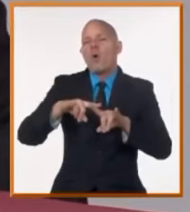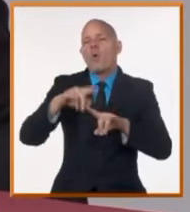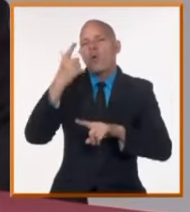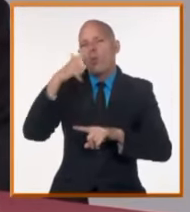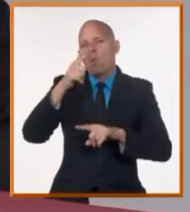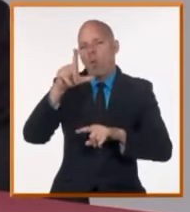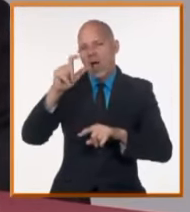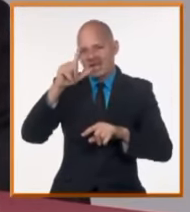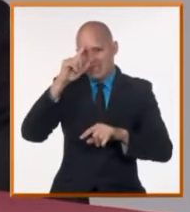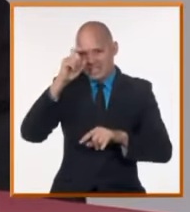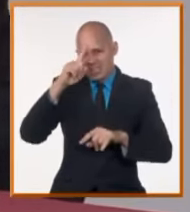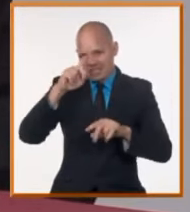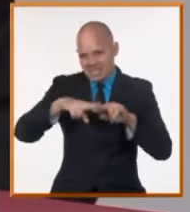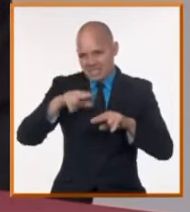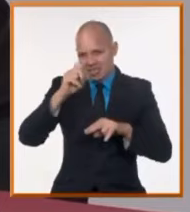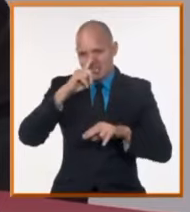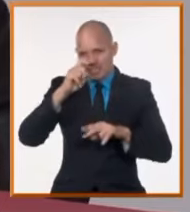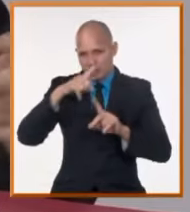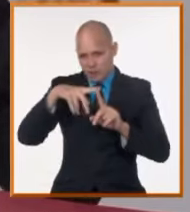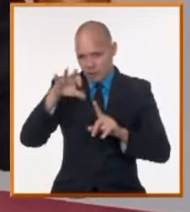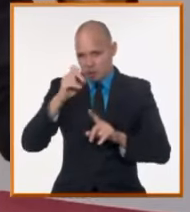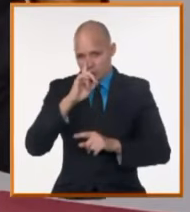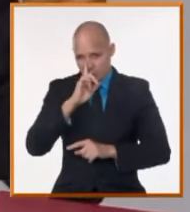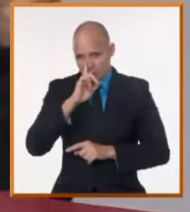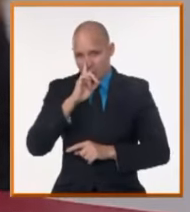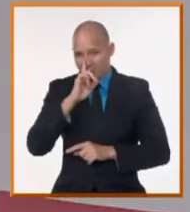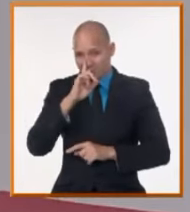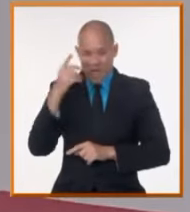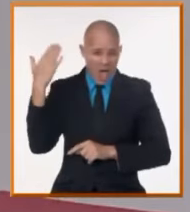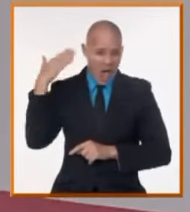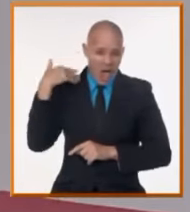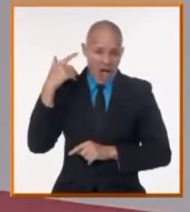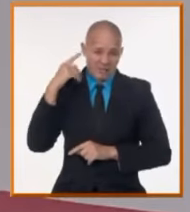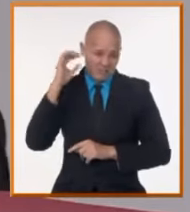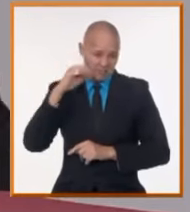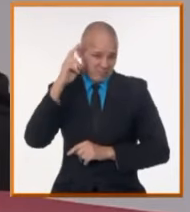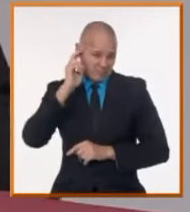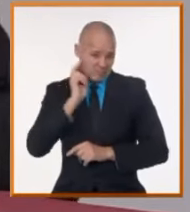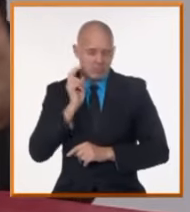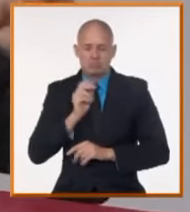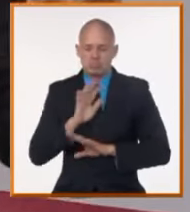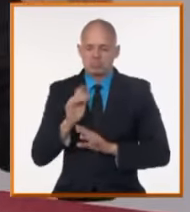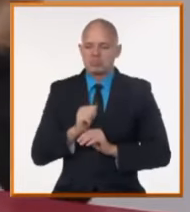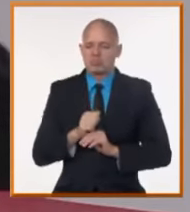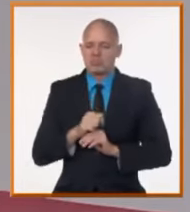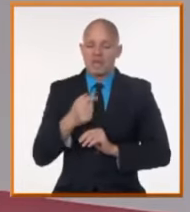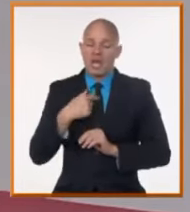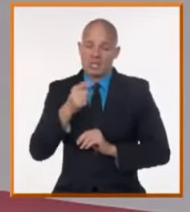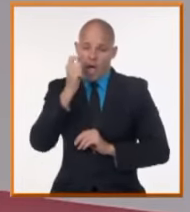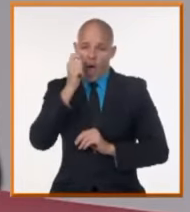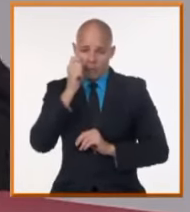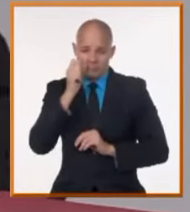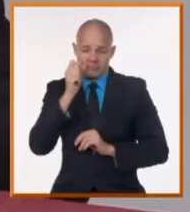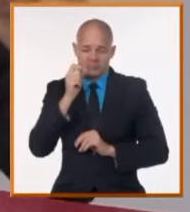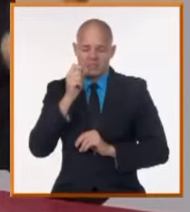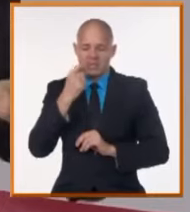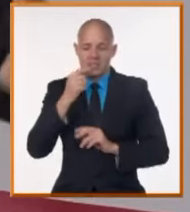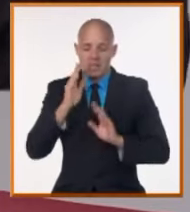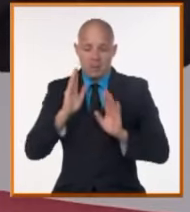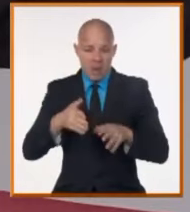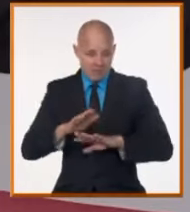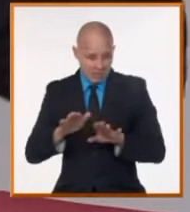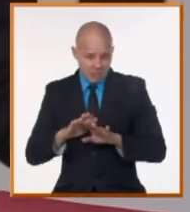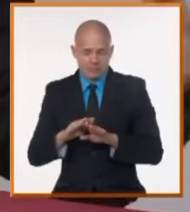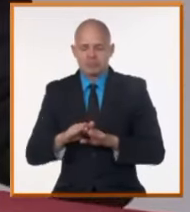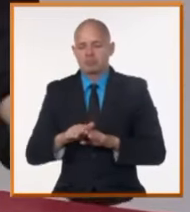Europa. Ahora, lo que sí está claro es que ninguno de los tres presidentes que le sucedió antes de James Monroe, o